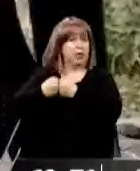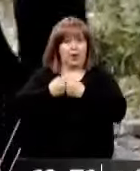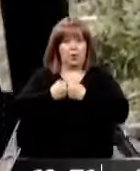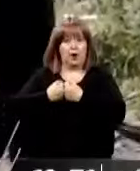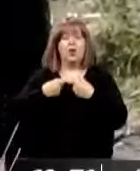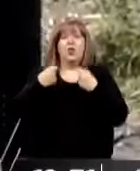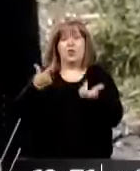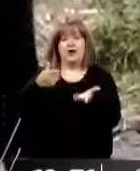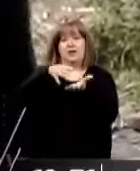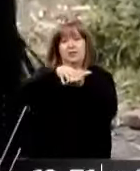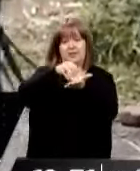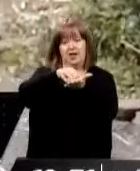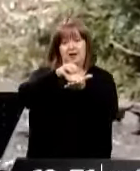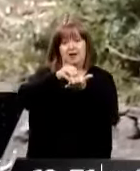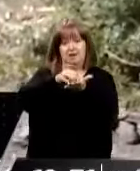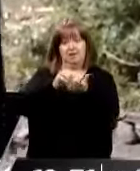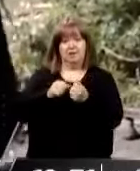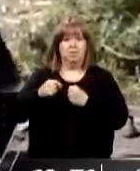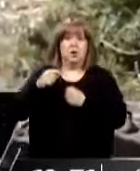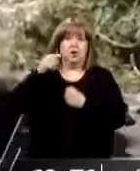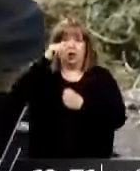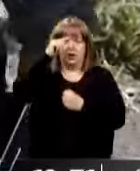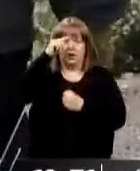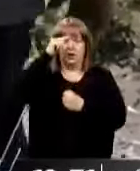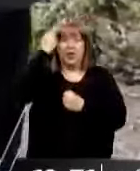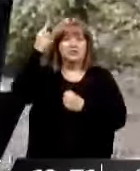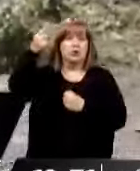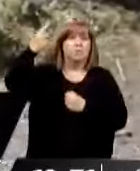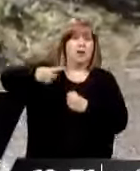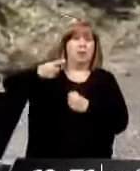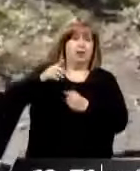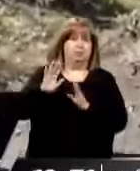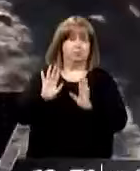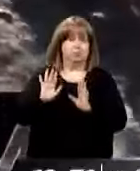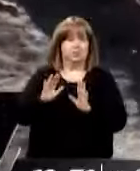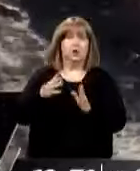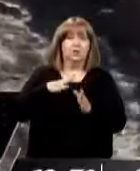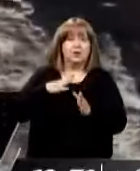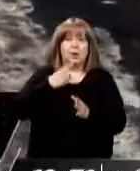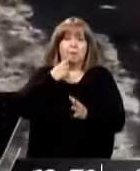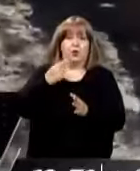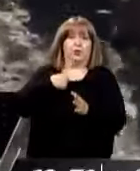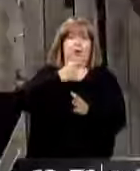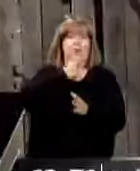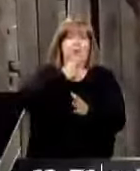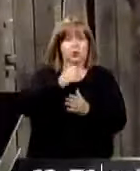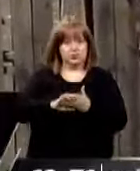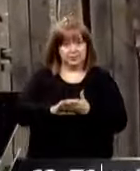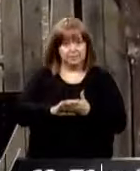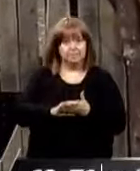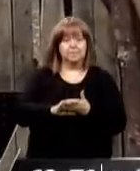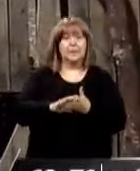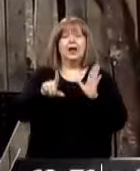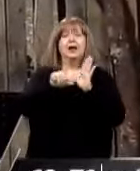nuevamente la relación con la Nación, porque fue una oficina del gobierno, del Ejecutivo Nacional, el que le da este reconocimiento al arbitrio de la